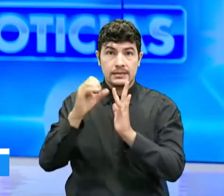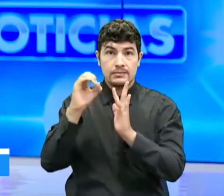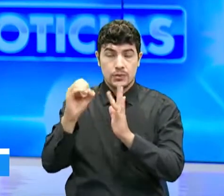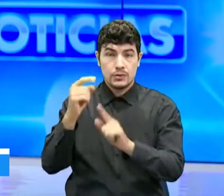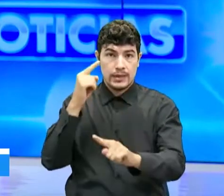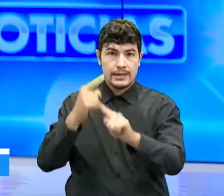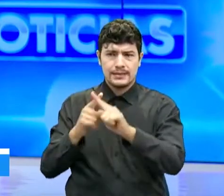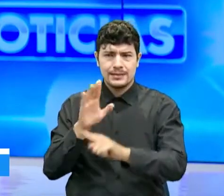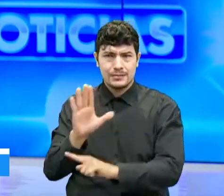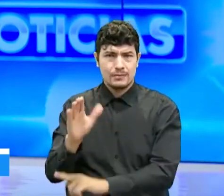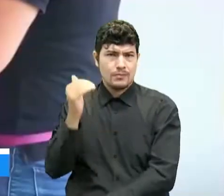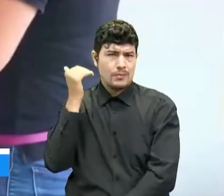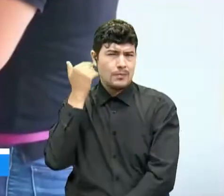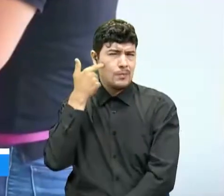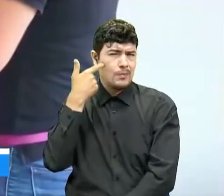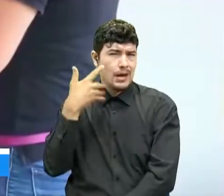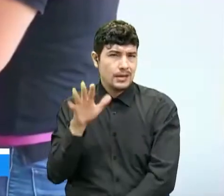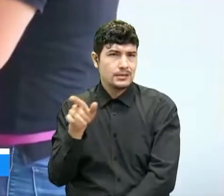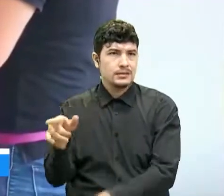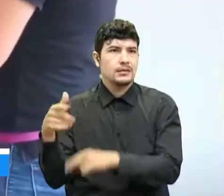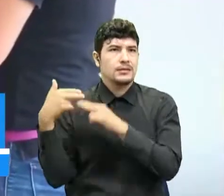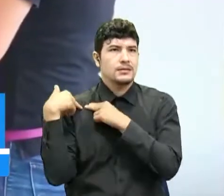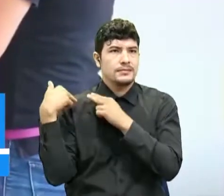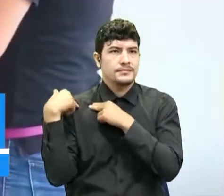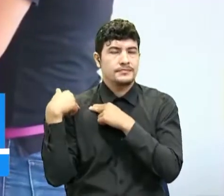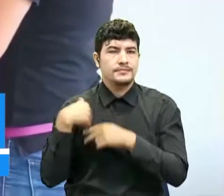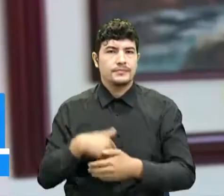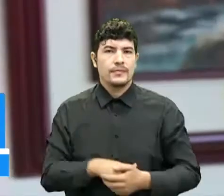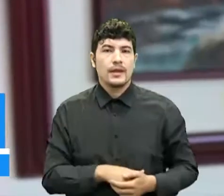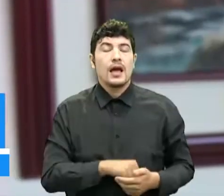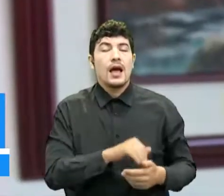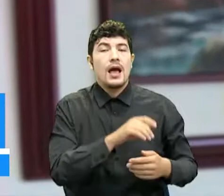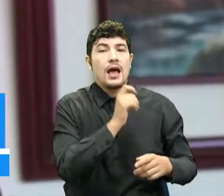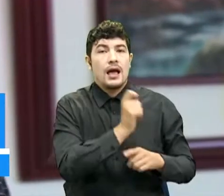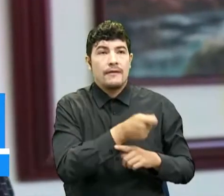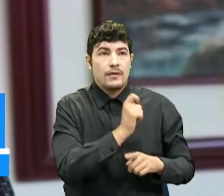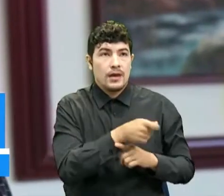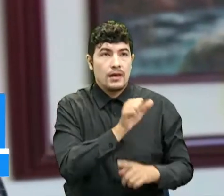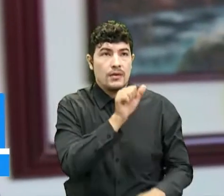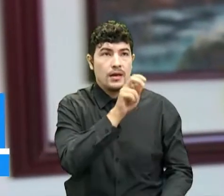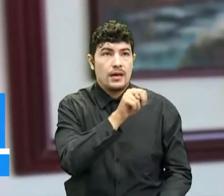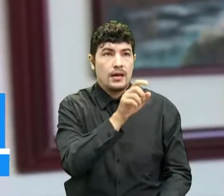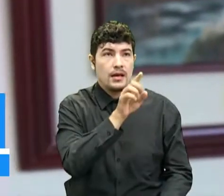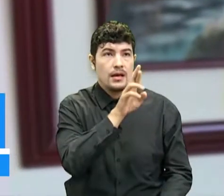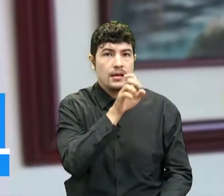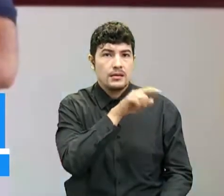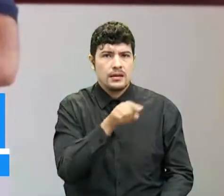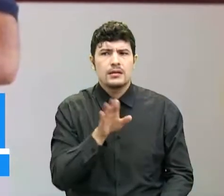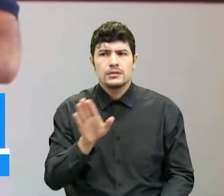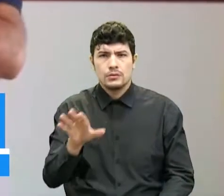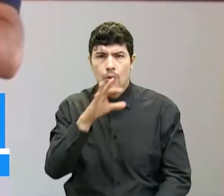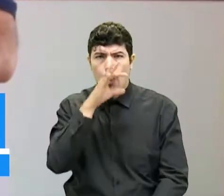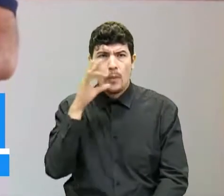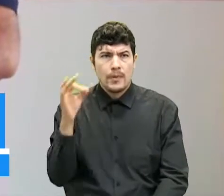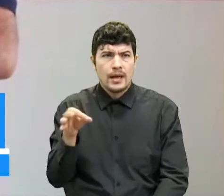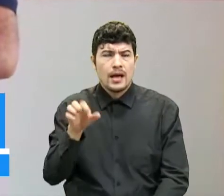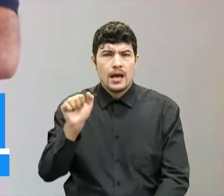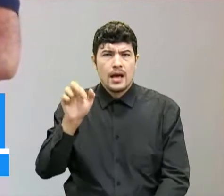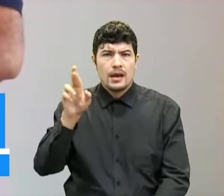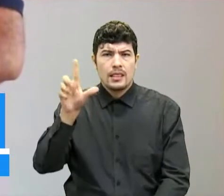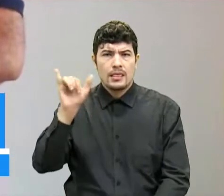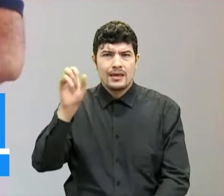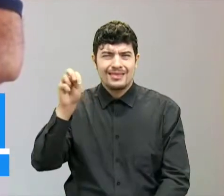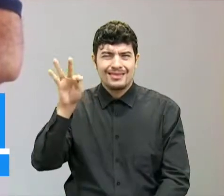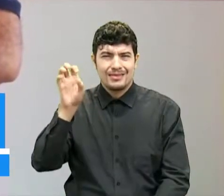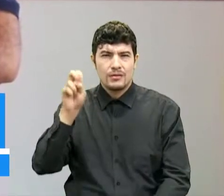de este crimen. En rueda de prensa fue informado por el abogado Andrés Jaramillo que Arlington Polo se encuentra en su lugar de residencia a la